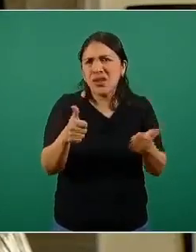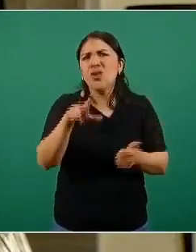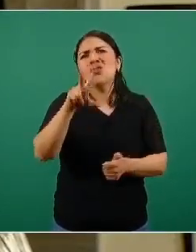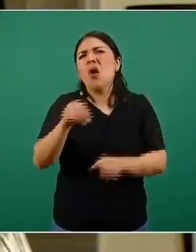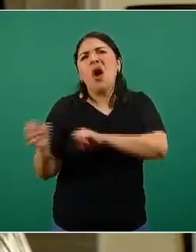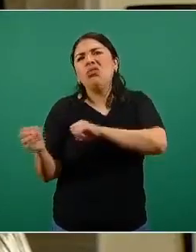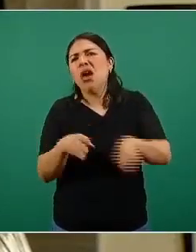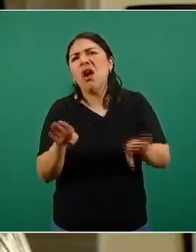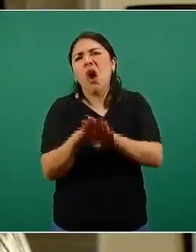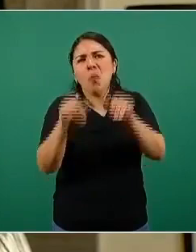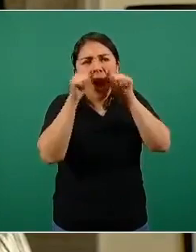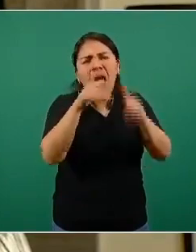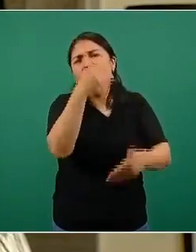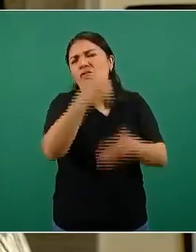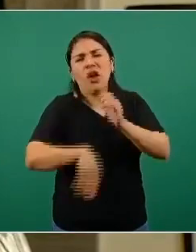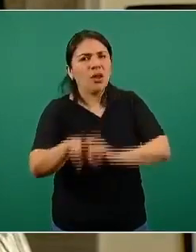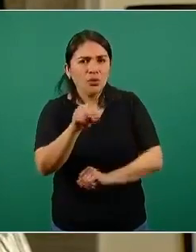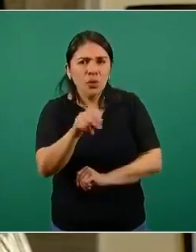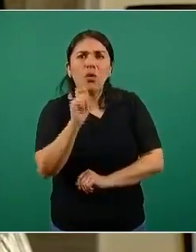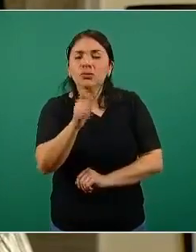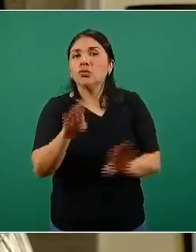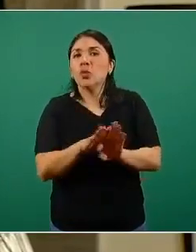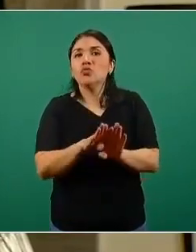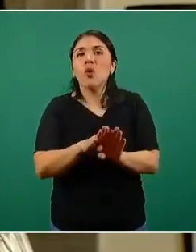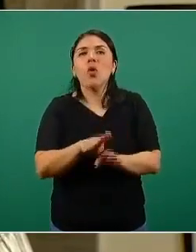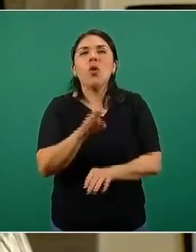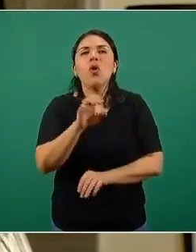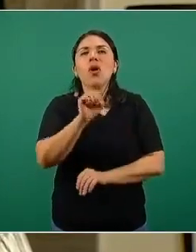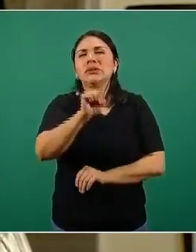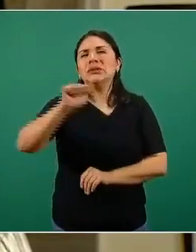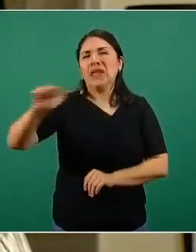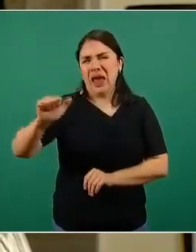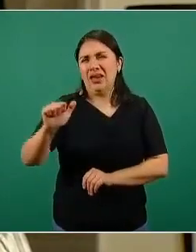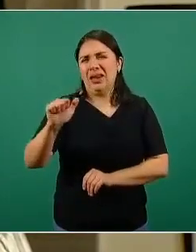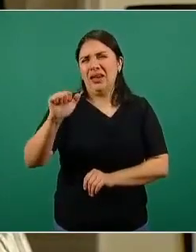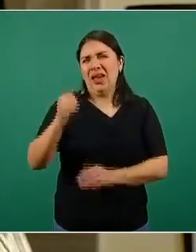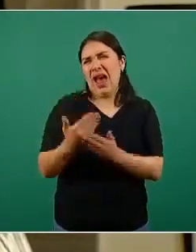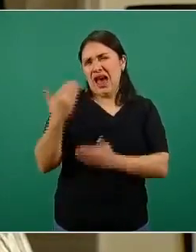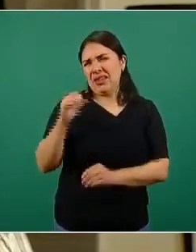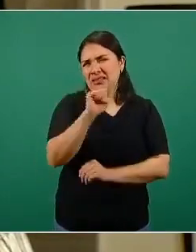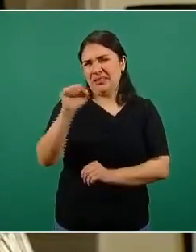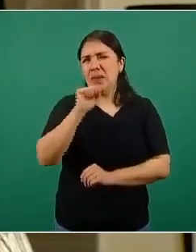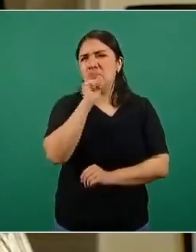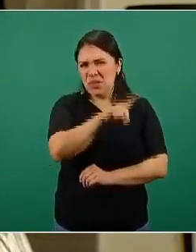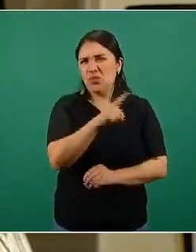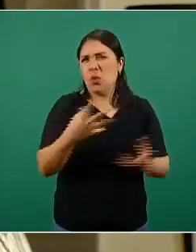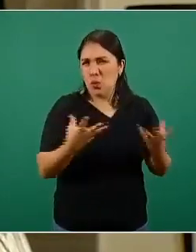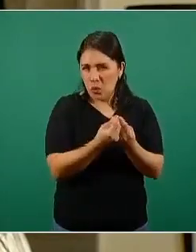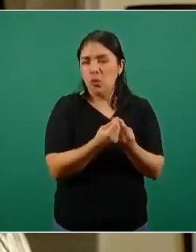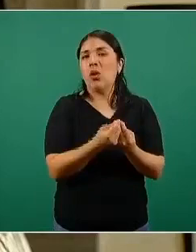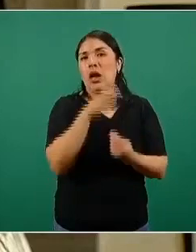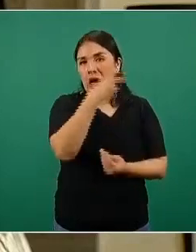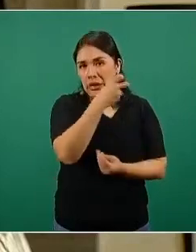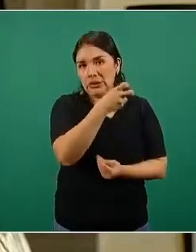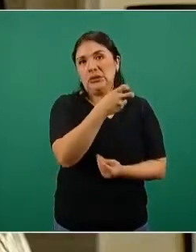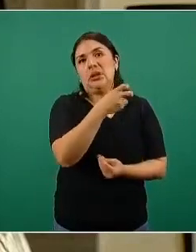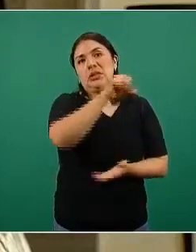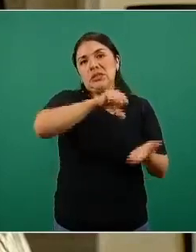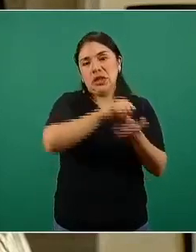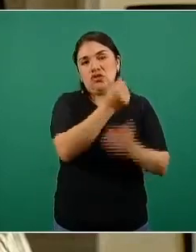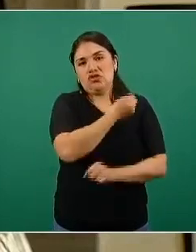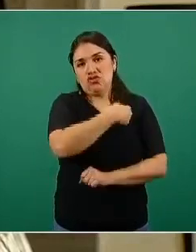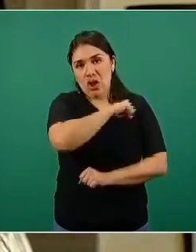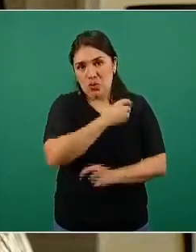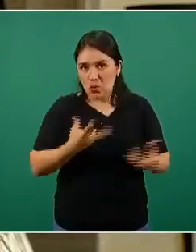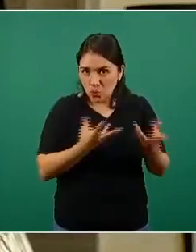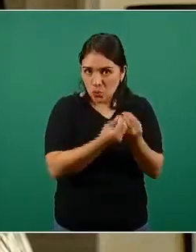dejen de atender estos centros de salud, son como de salubridad, lo que era antes no sé, salubridad, pertenecen a este